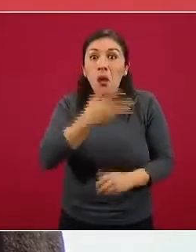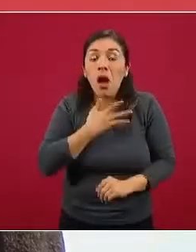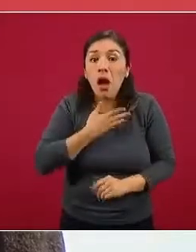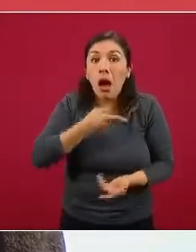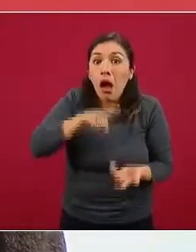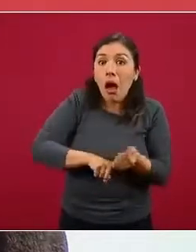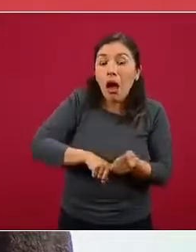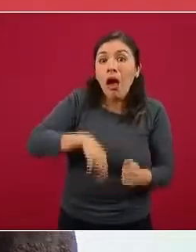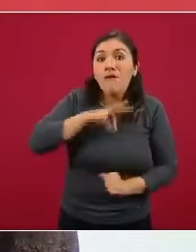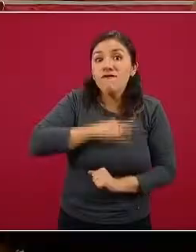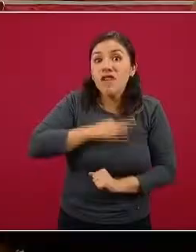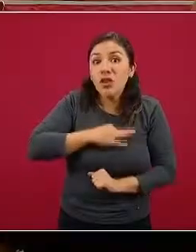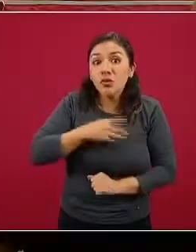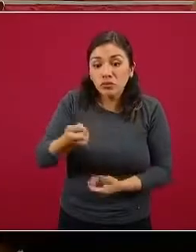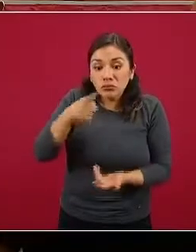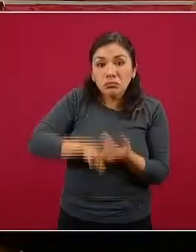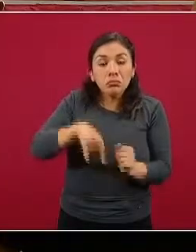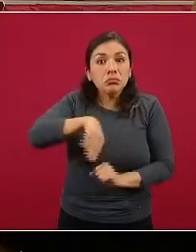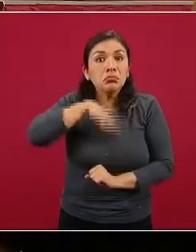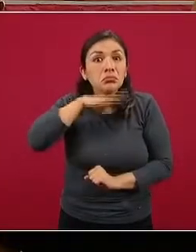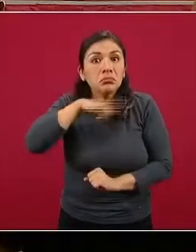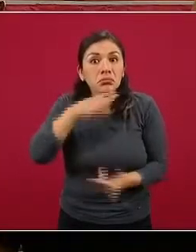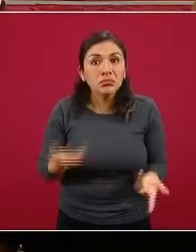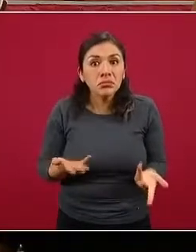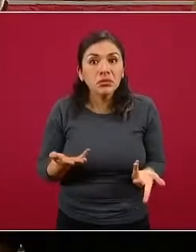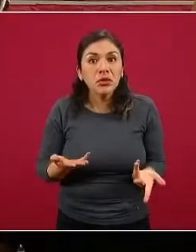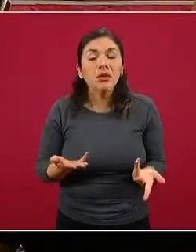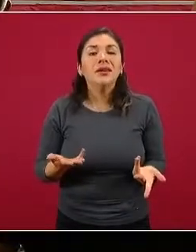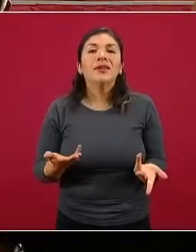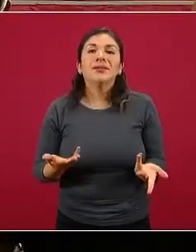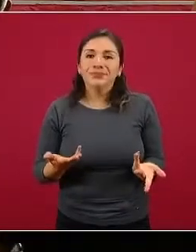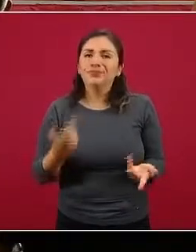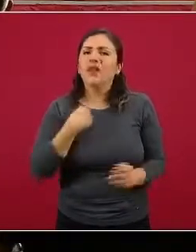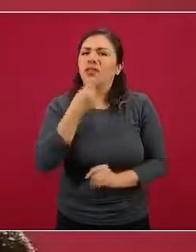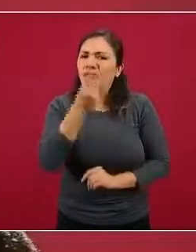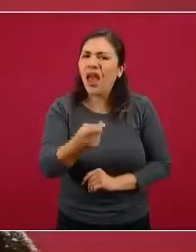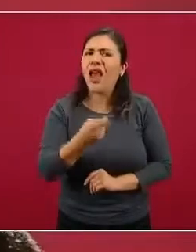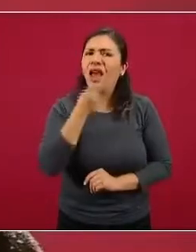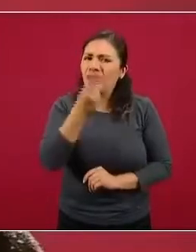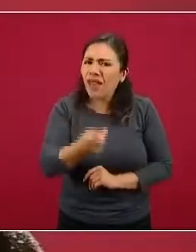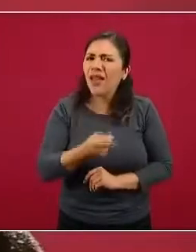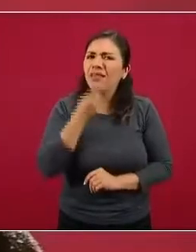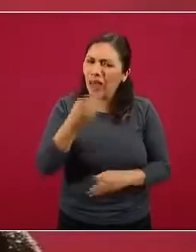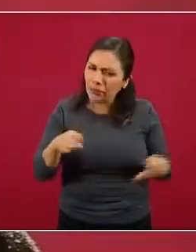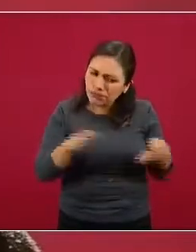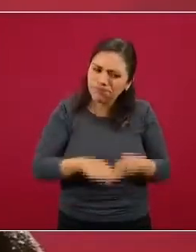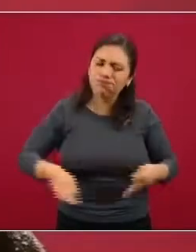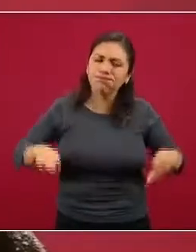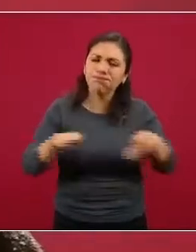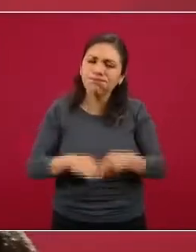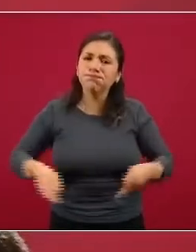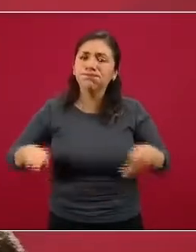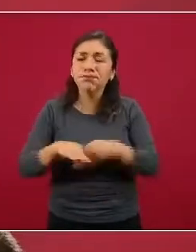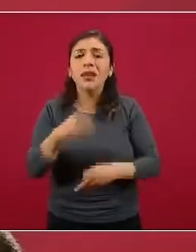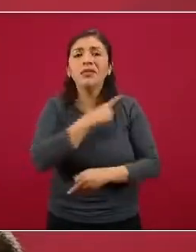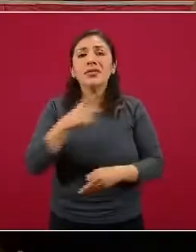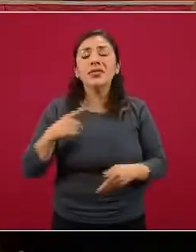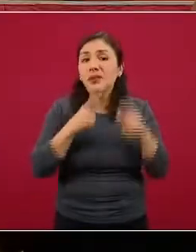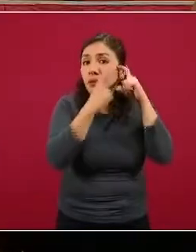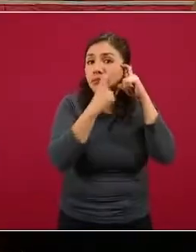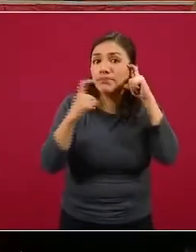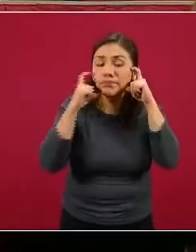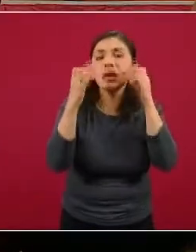quienes tenemos el coronavirus. Hemos dicho casi de manera cotidiana que el uso de cubrebocas